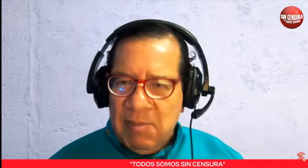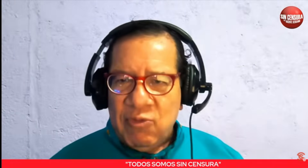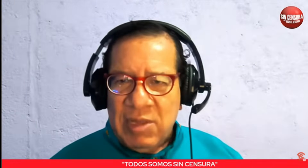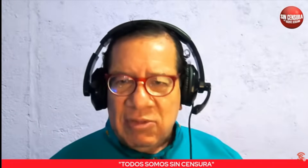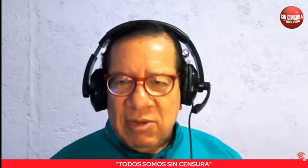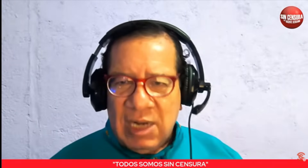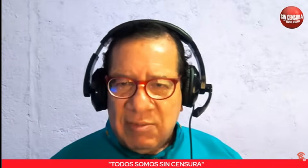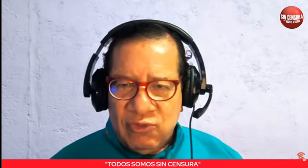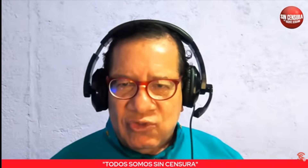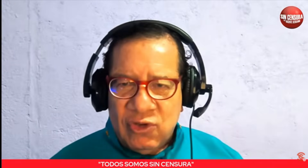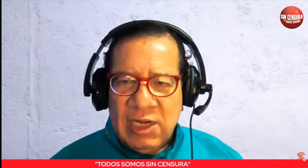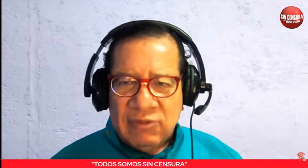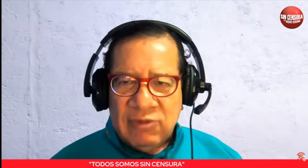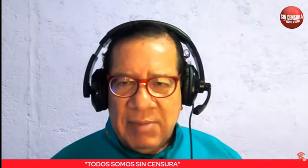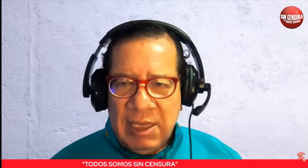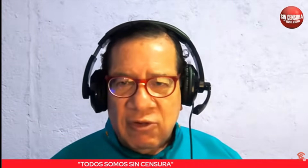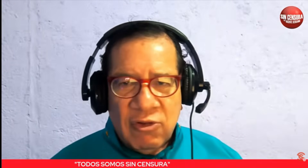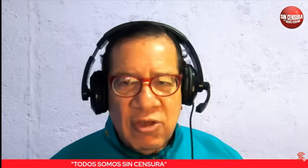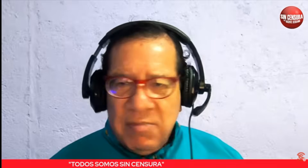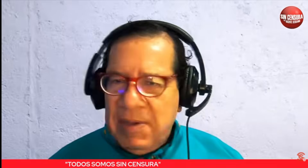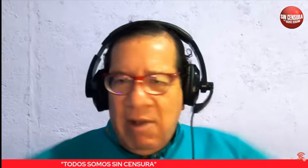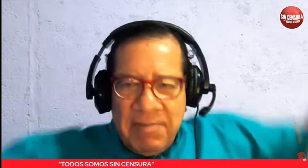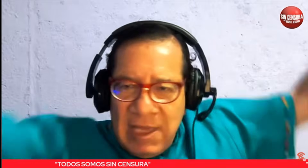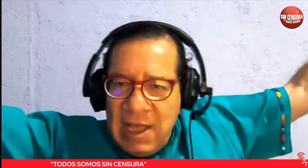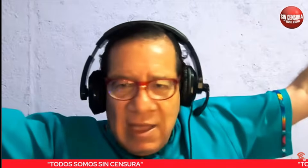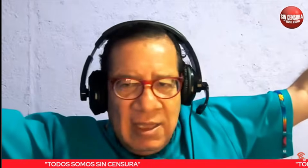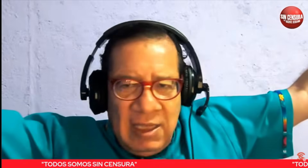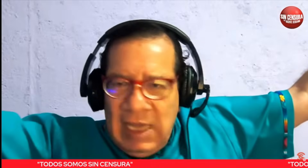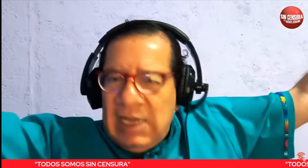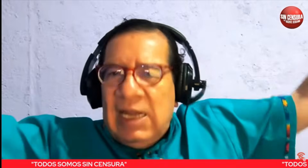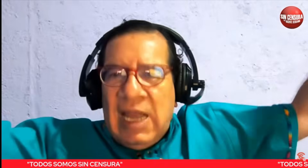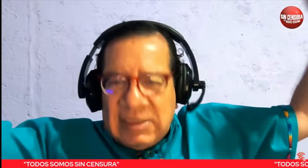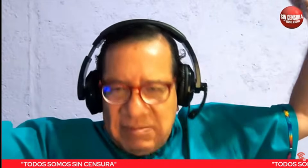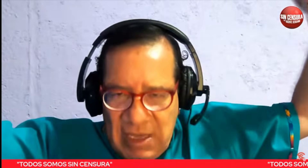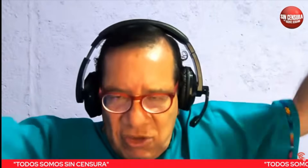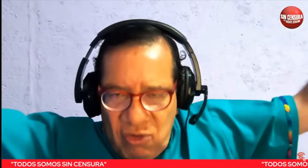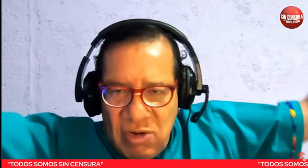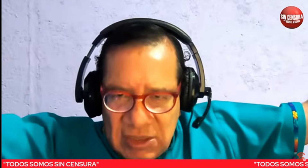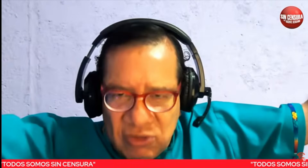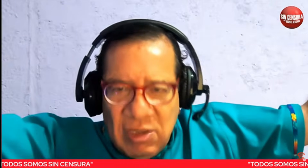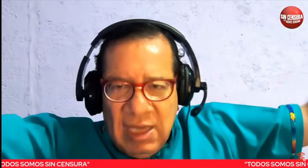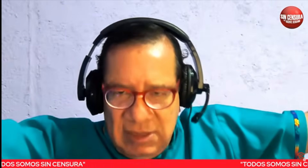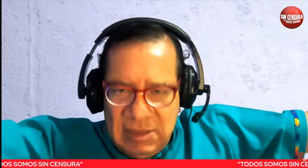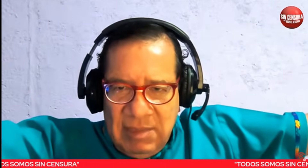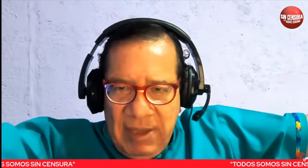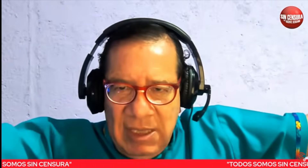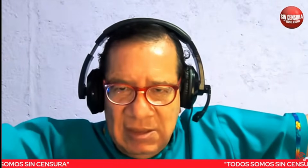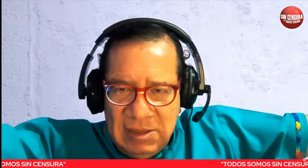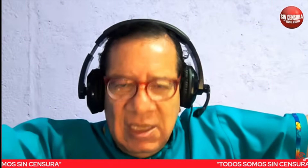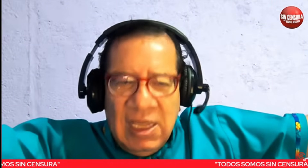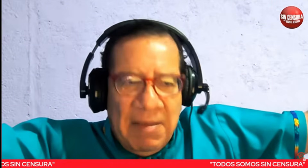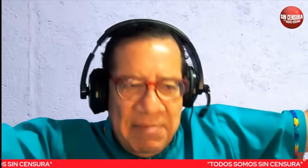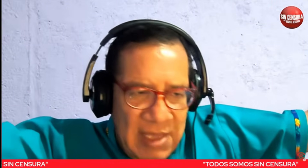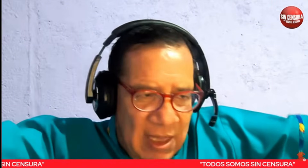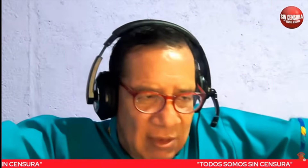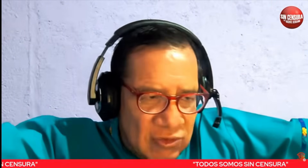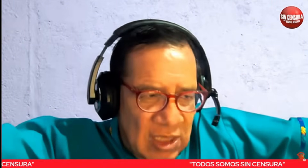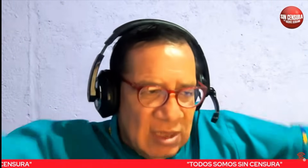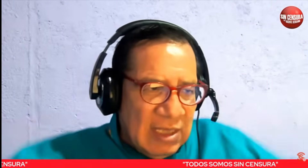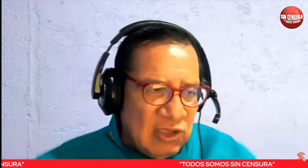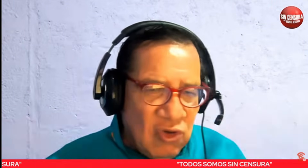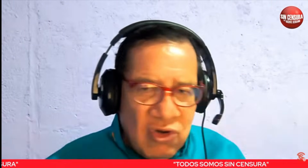en el Monumento a la Revolución en la Ciudad de México, pero había en las mayores ciudades de este país,